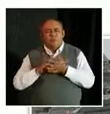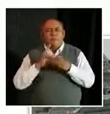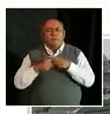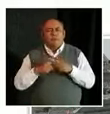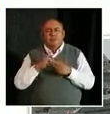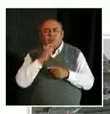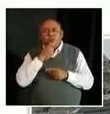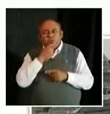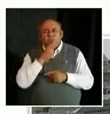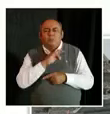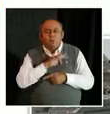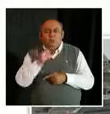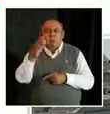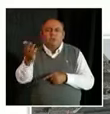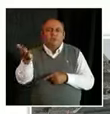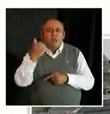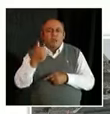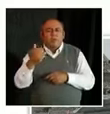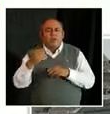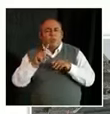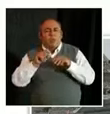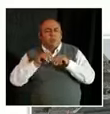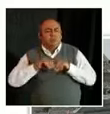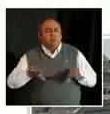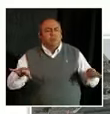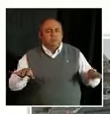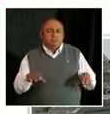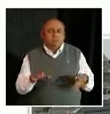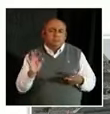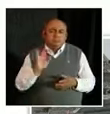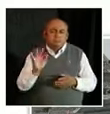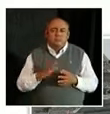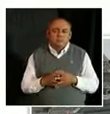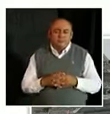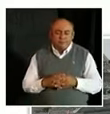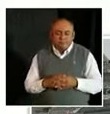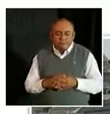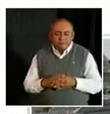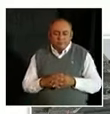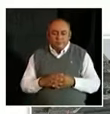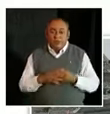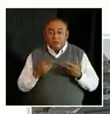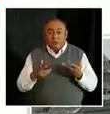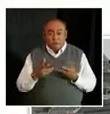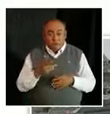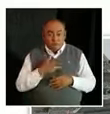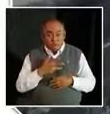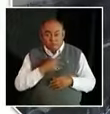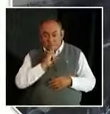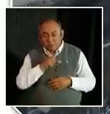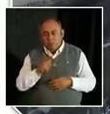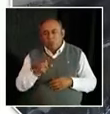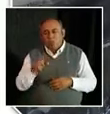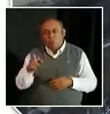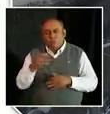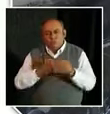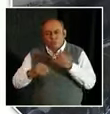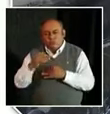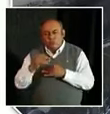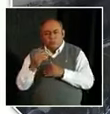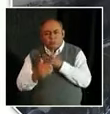estar abasteciendo la ciudad desde el verano. Evidentemente, si se tienen lluvias suficientes en estos